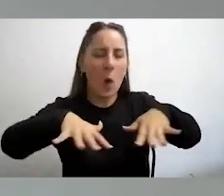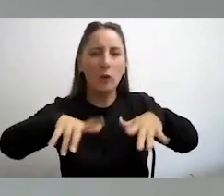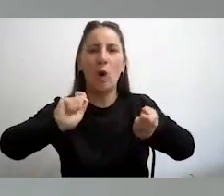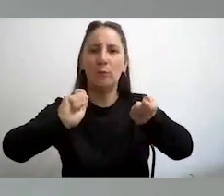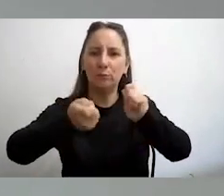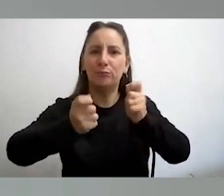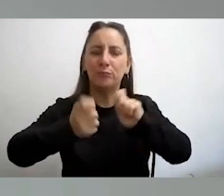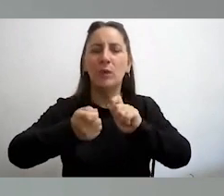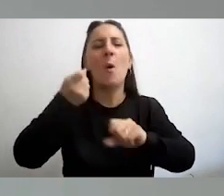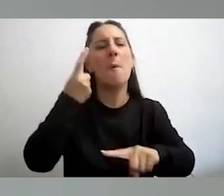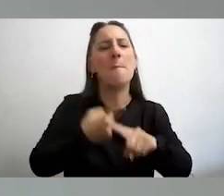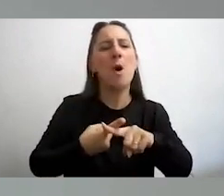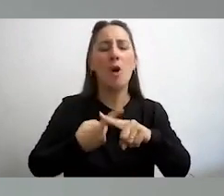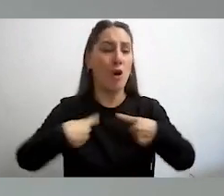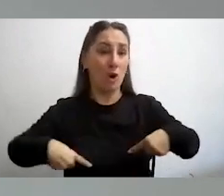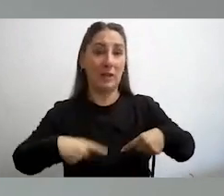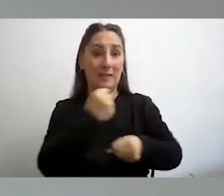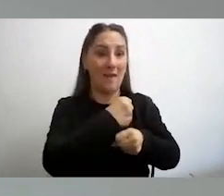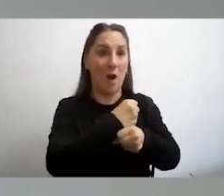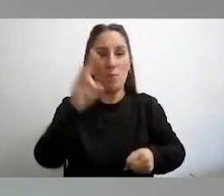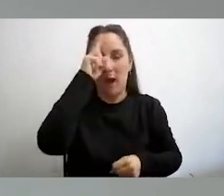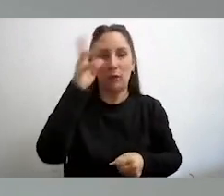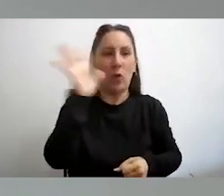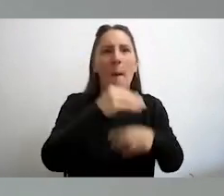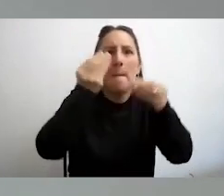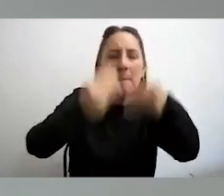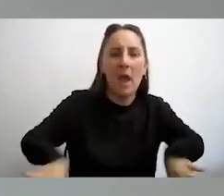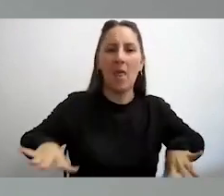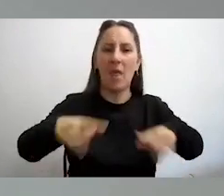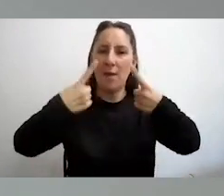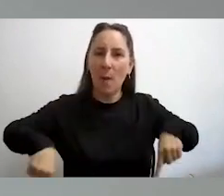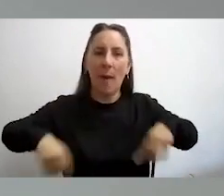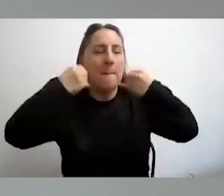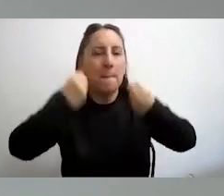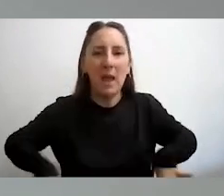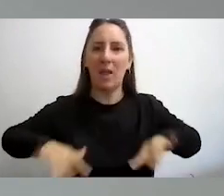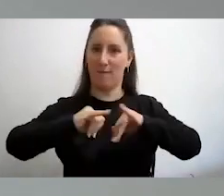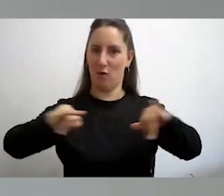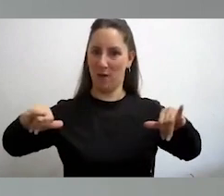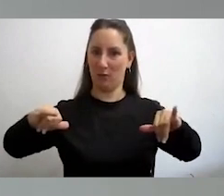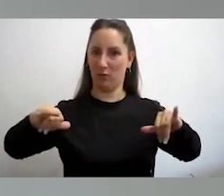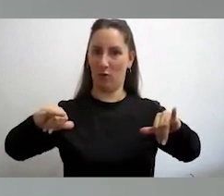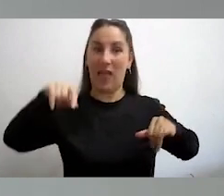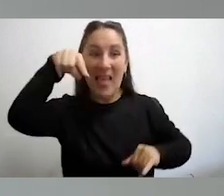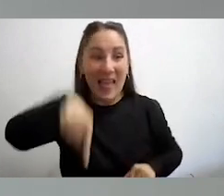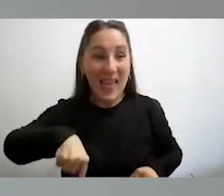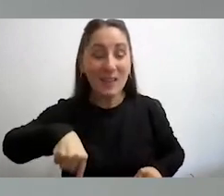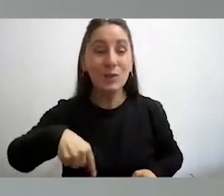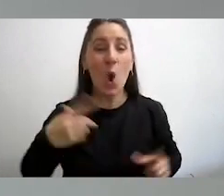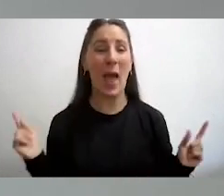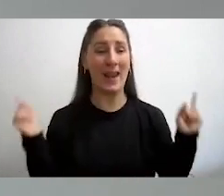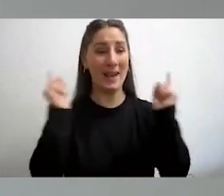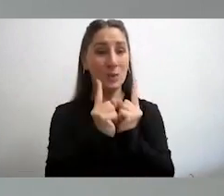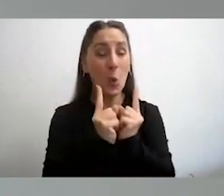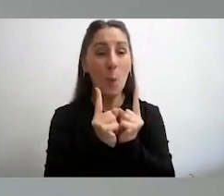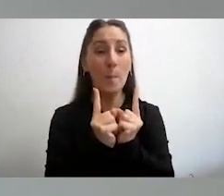quizás por la dinámica que uno tiene de trabajo, a veces quizás se pierden algunas novedades y la verdad que tener esto en un resumen